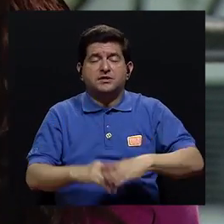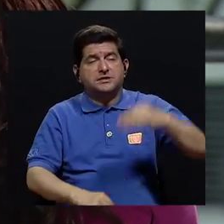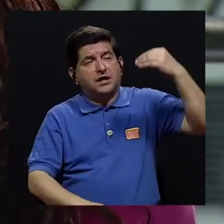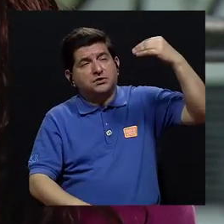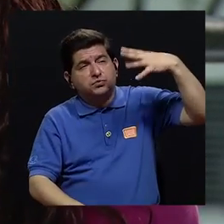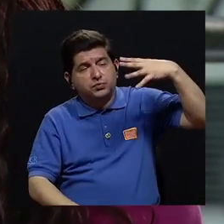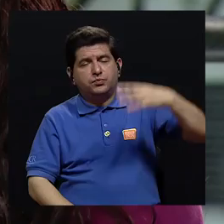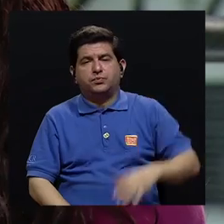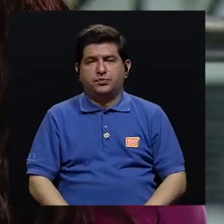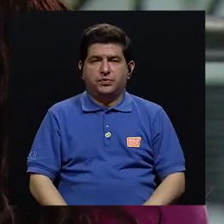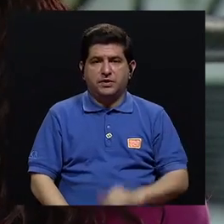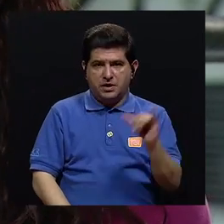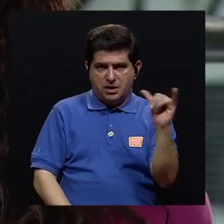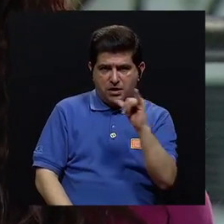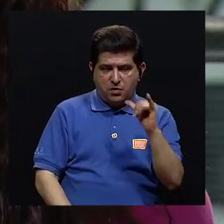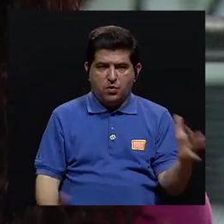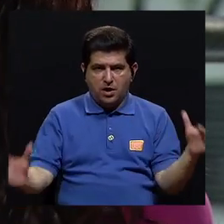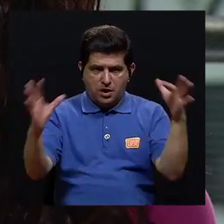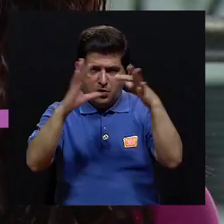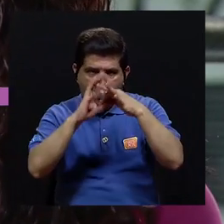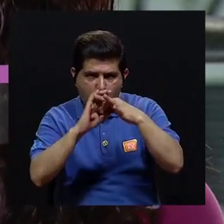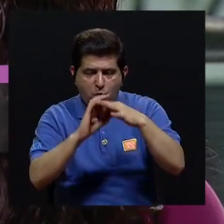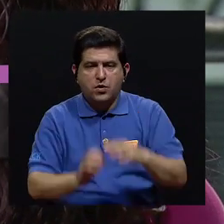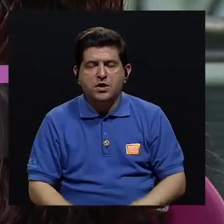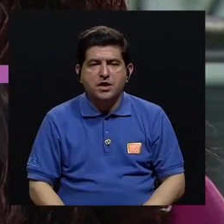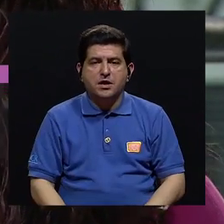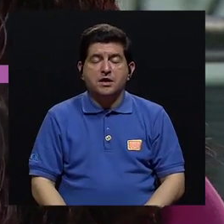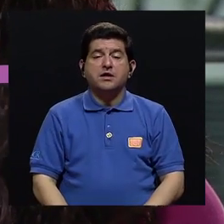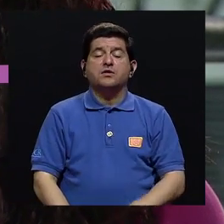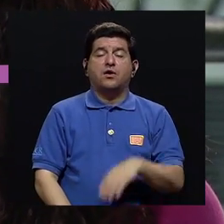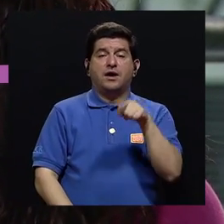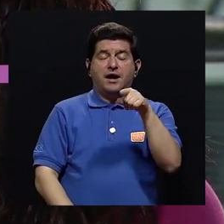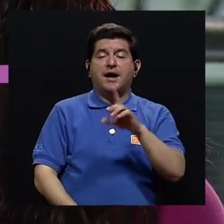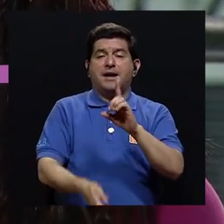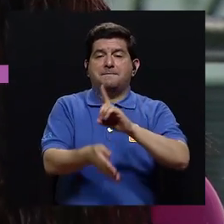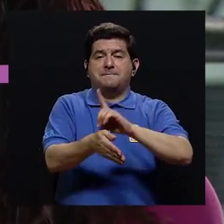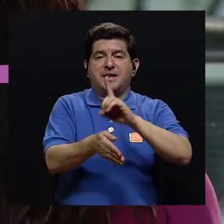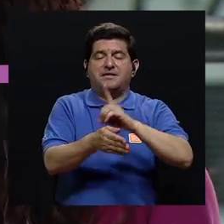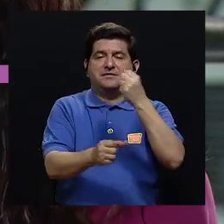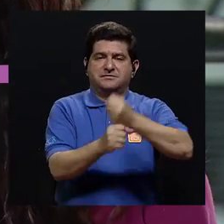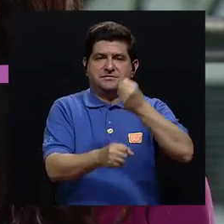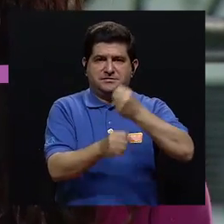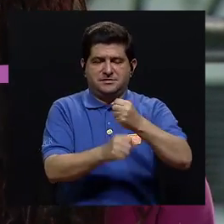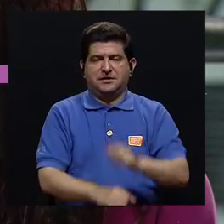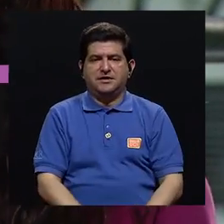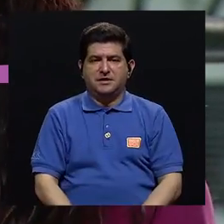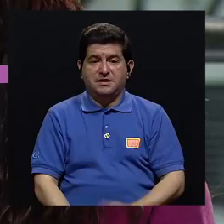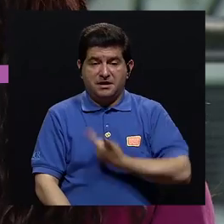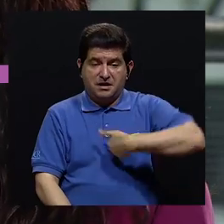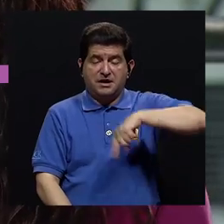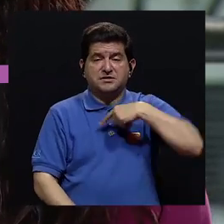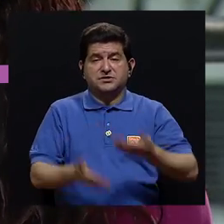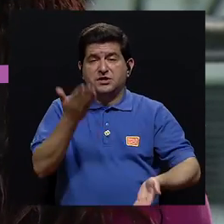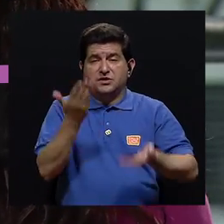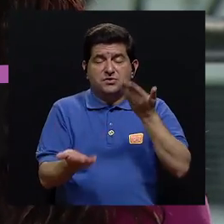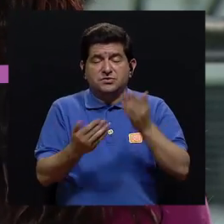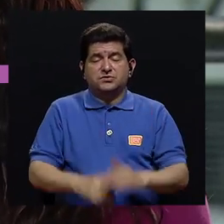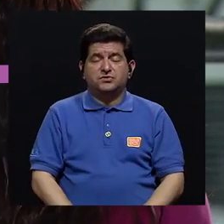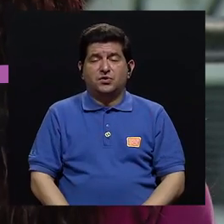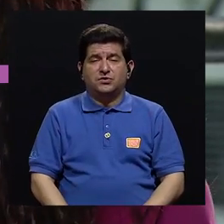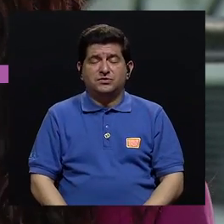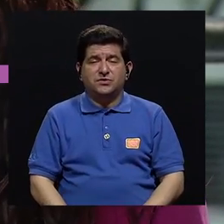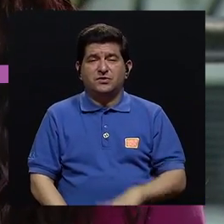radiaciones, iluminación. También se vincula con aspectos de medicina del trabajo. Si tenemos alguna, estamos predispuestos a algún